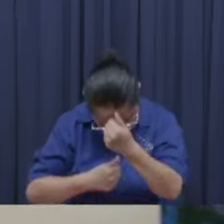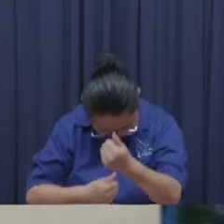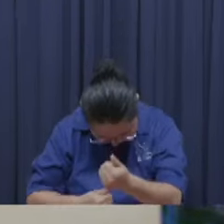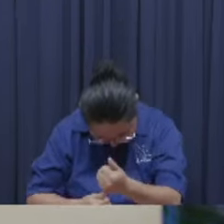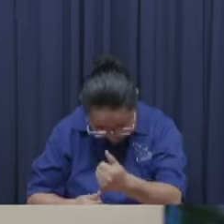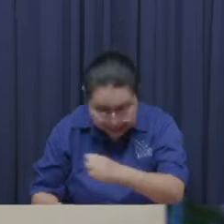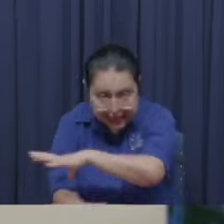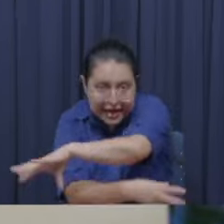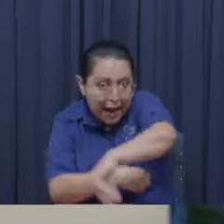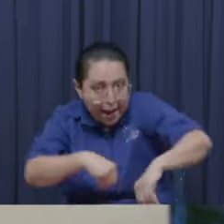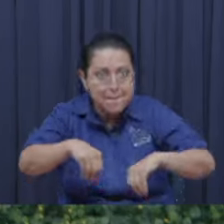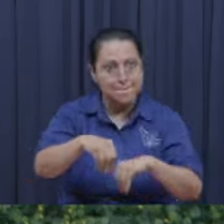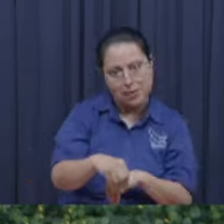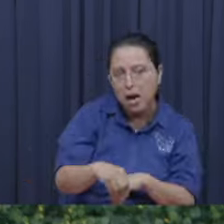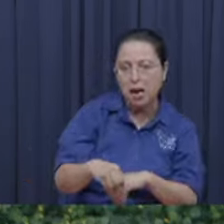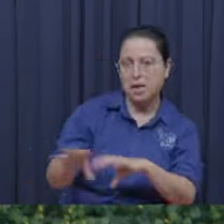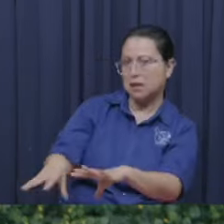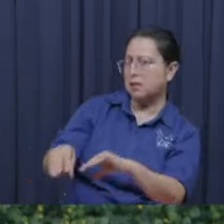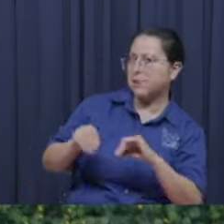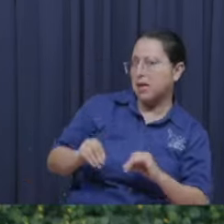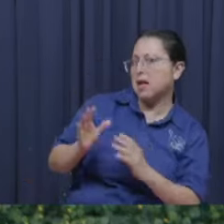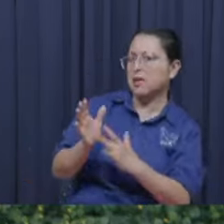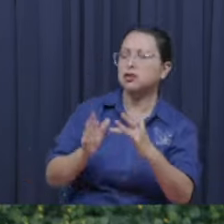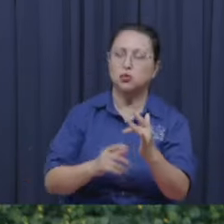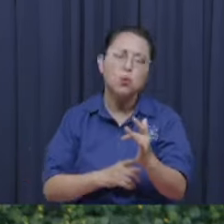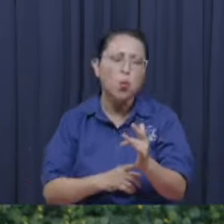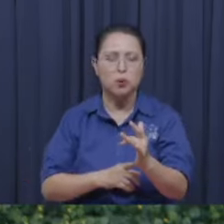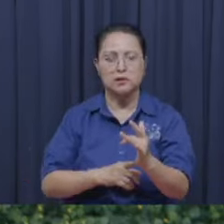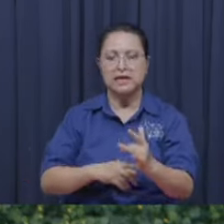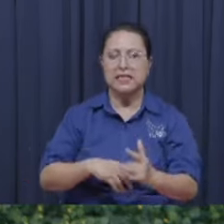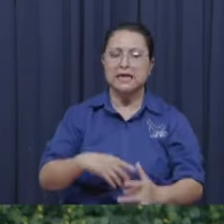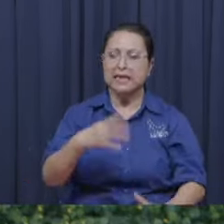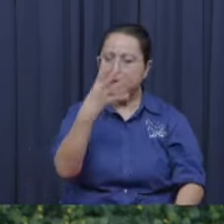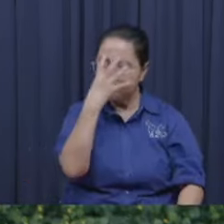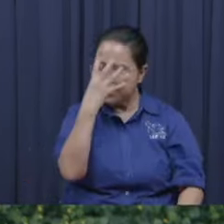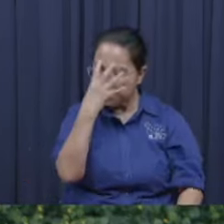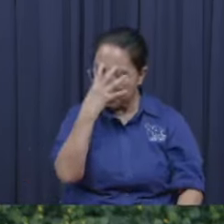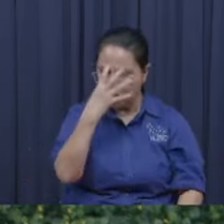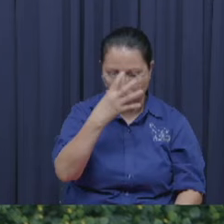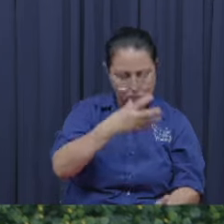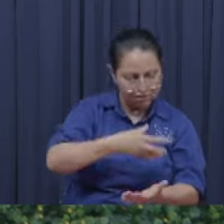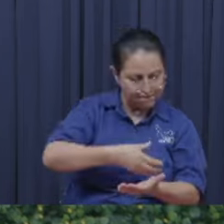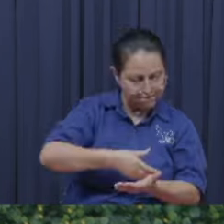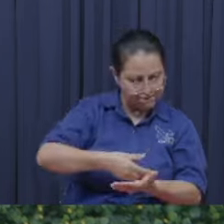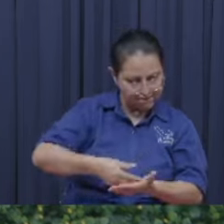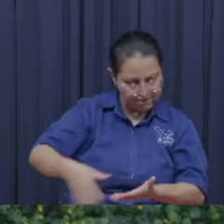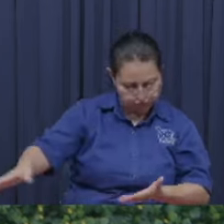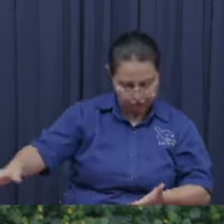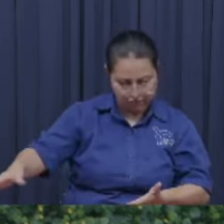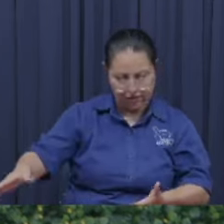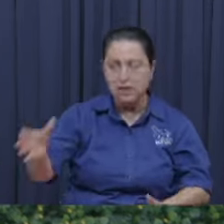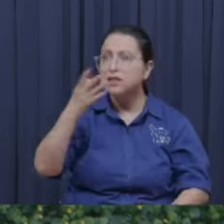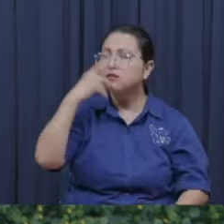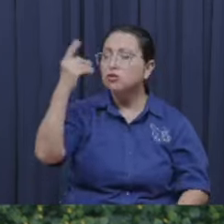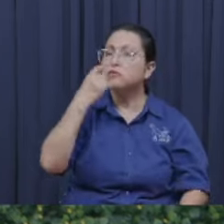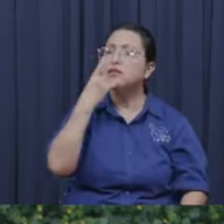para que sean quitados, borrados vuestros pecados y vengan de la presencia del Señor tiempos de refrigerio.